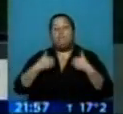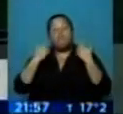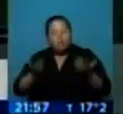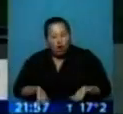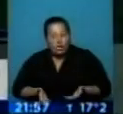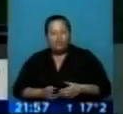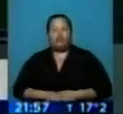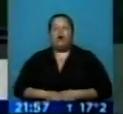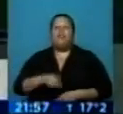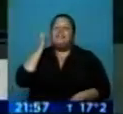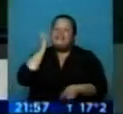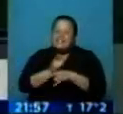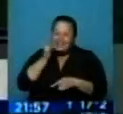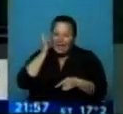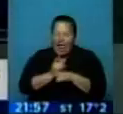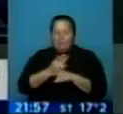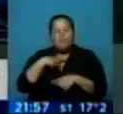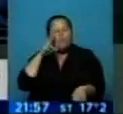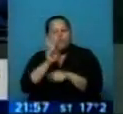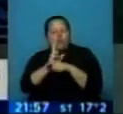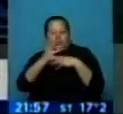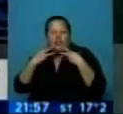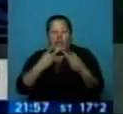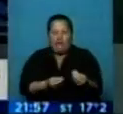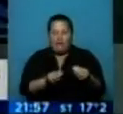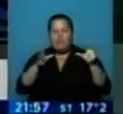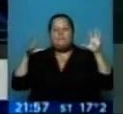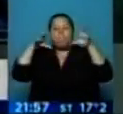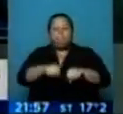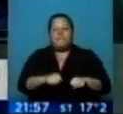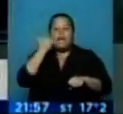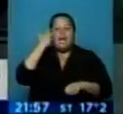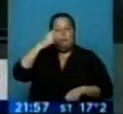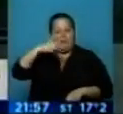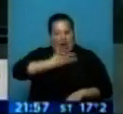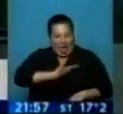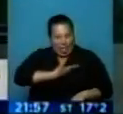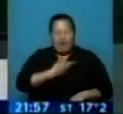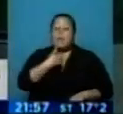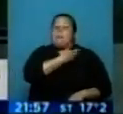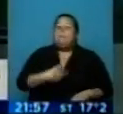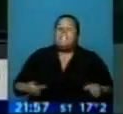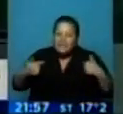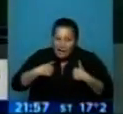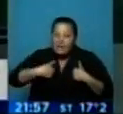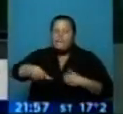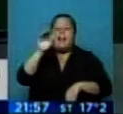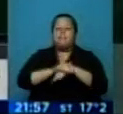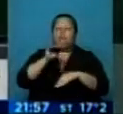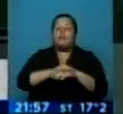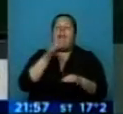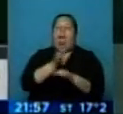eso siempre defendí la recuperación de YPF. Un presidente que se comprometa con